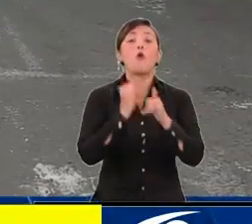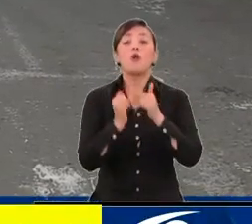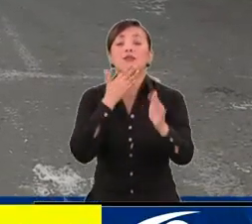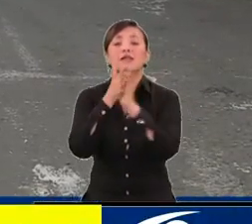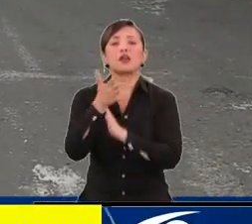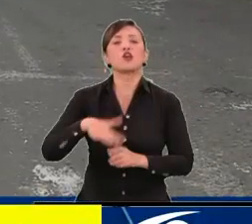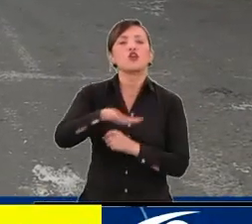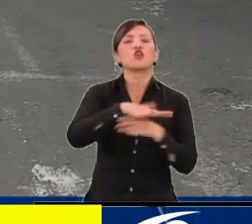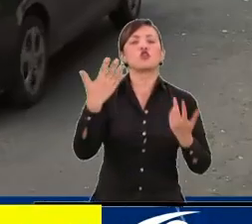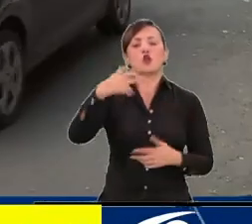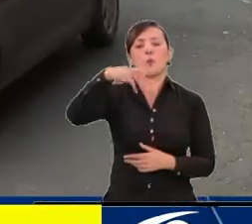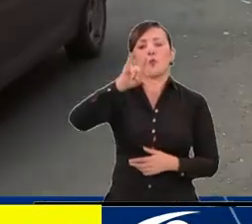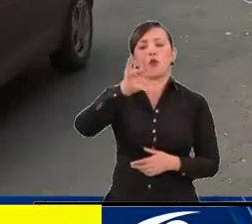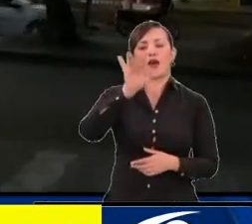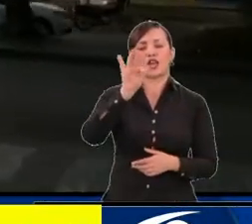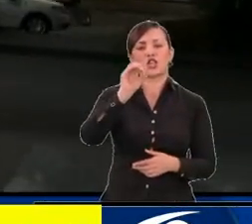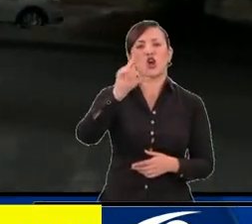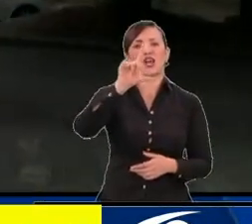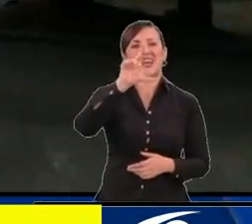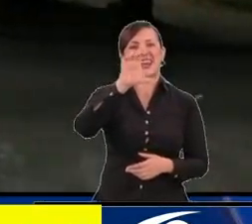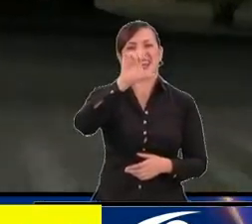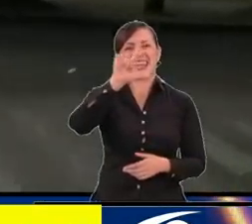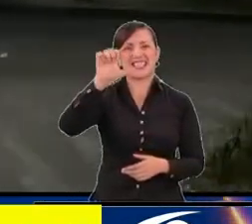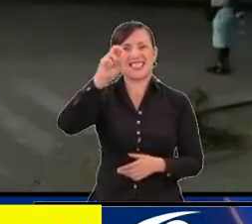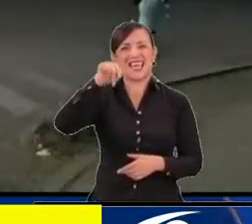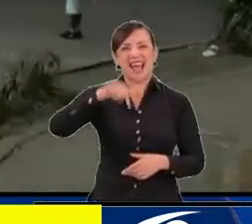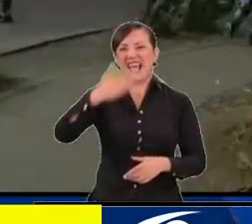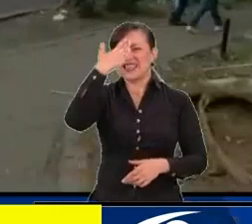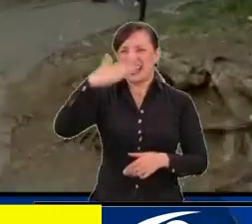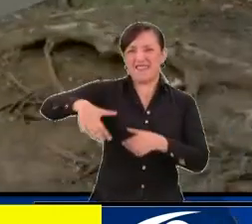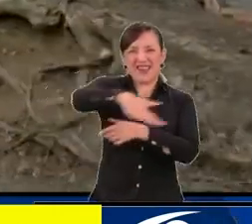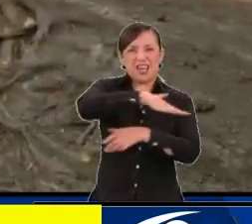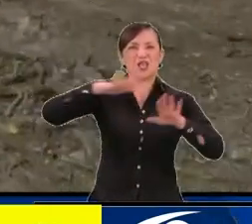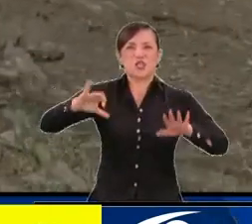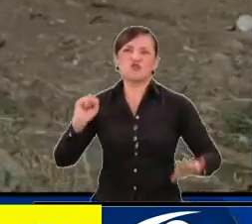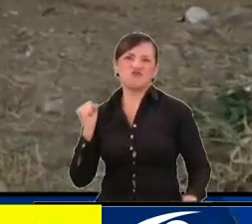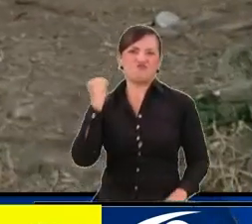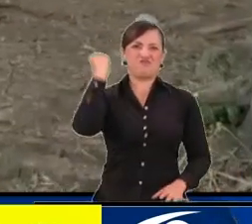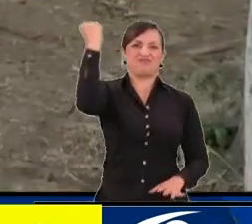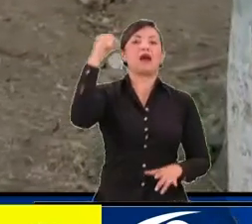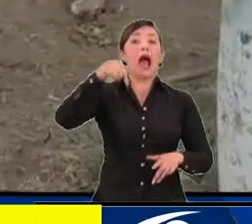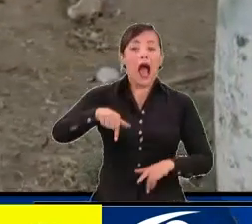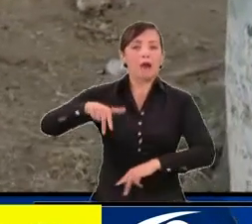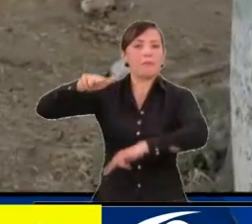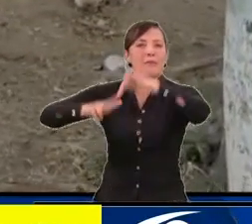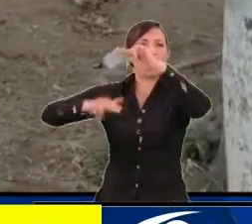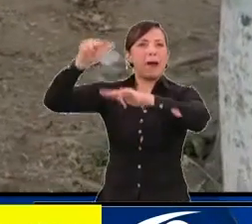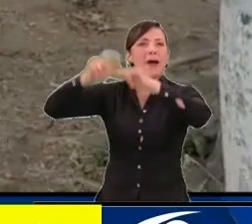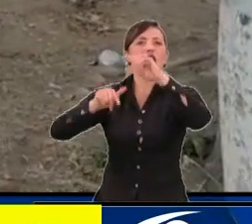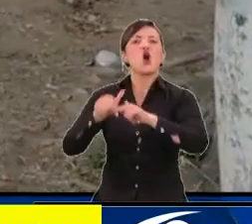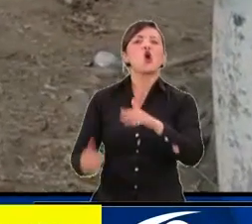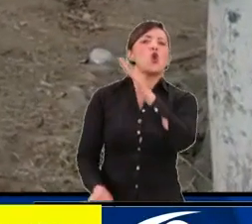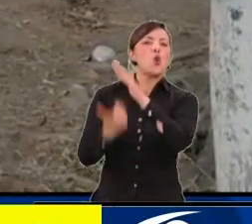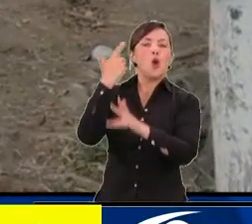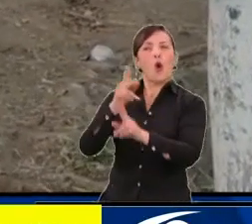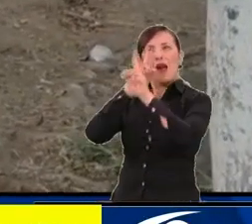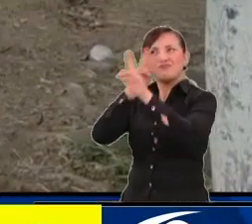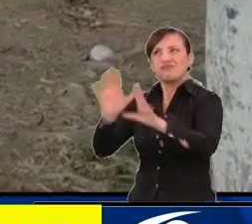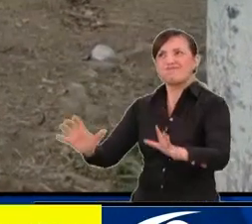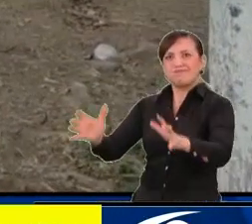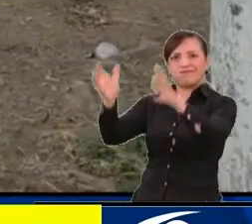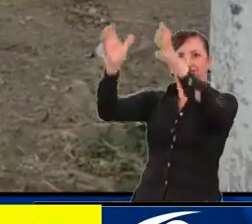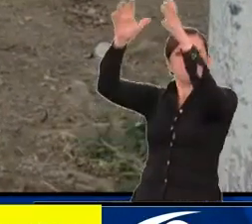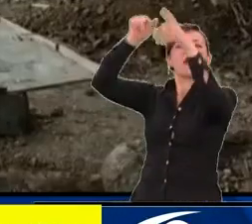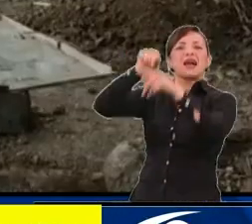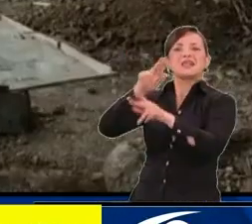sector de Puerto Rellena, conocido también como Puerto Resistencia, se construyen ya los cimientos del que será un nuevo monumento. Recordemos que en esa